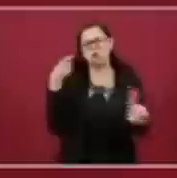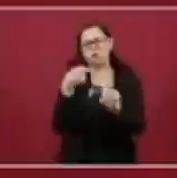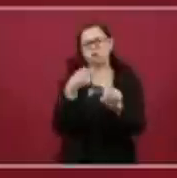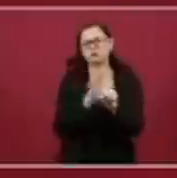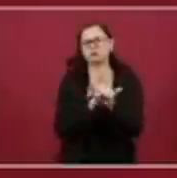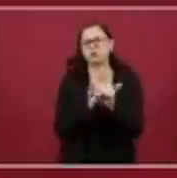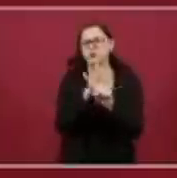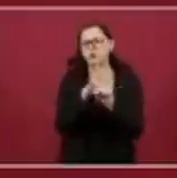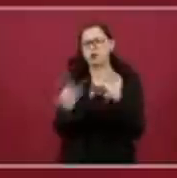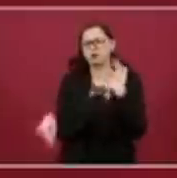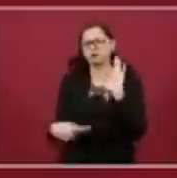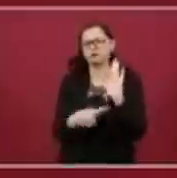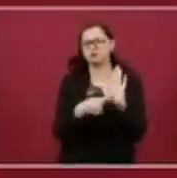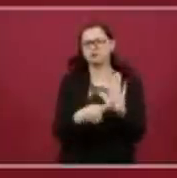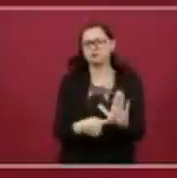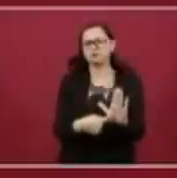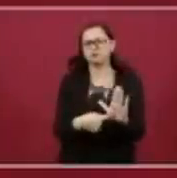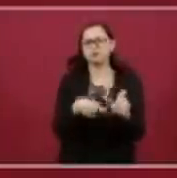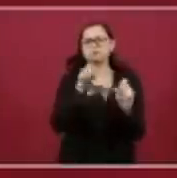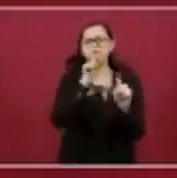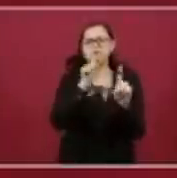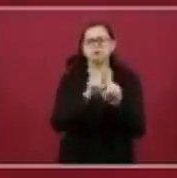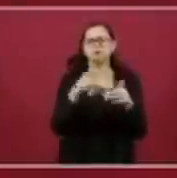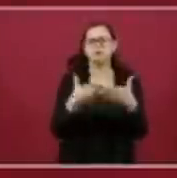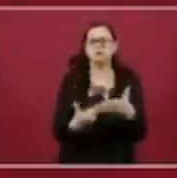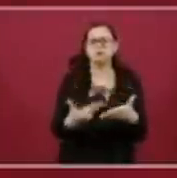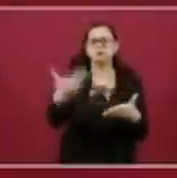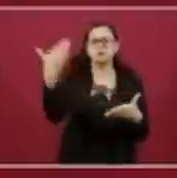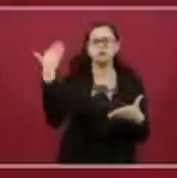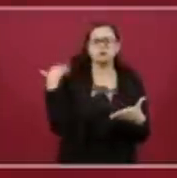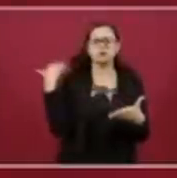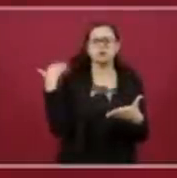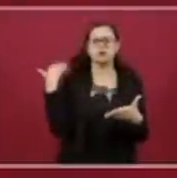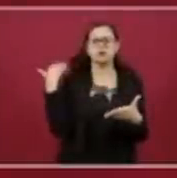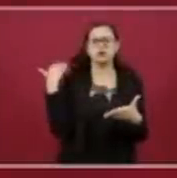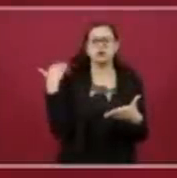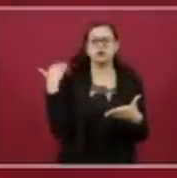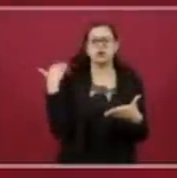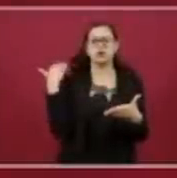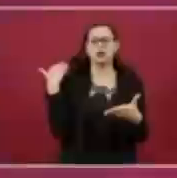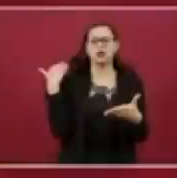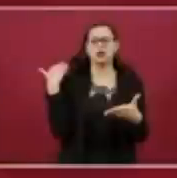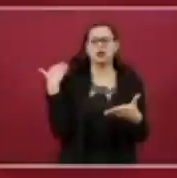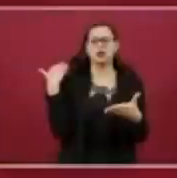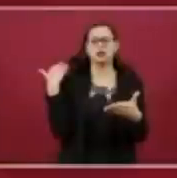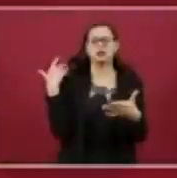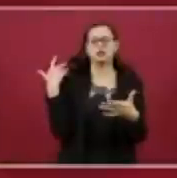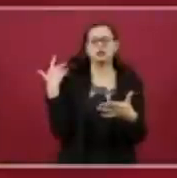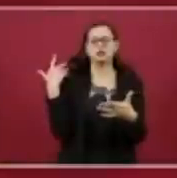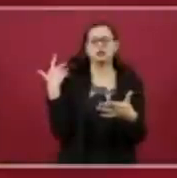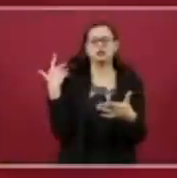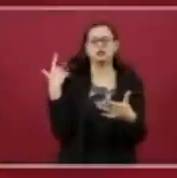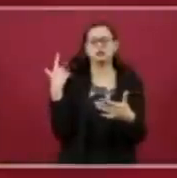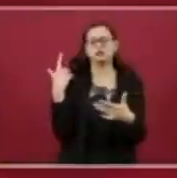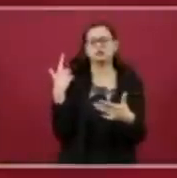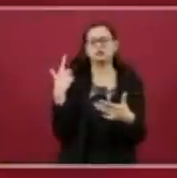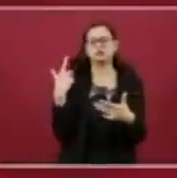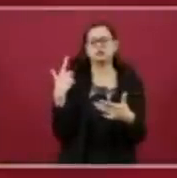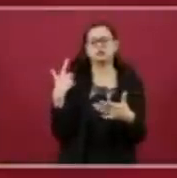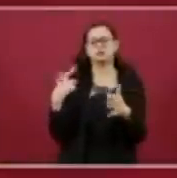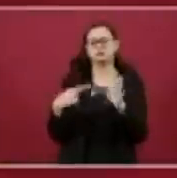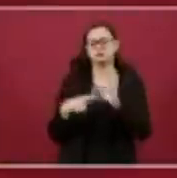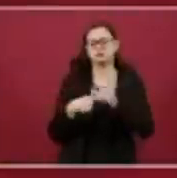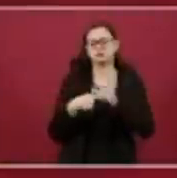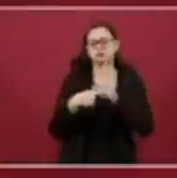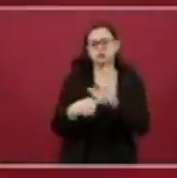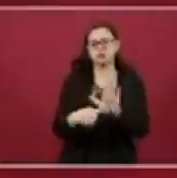como lo hicimos la vez pasada, para que el día de hoy o por